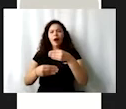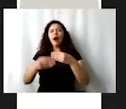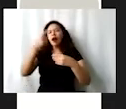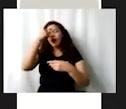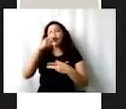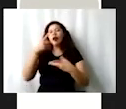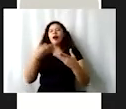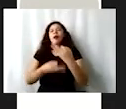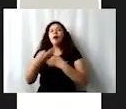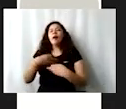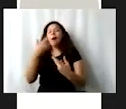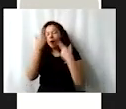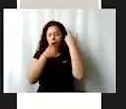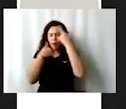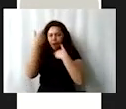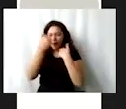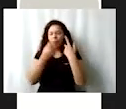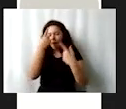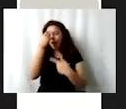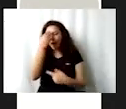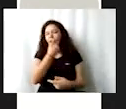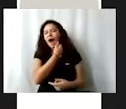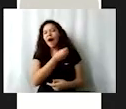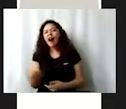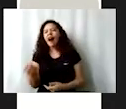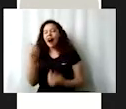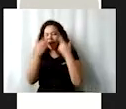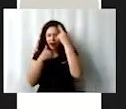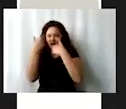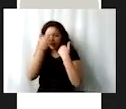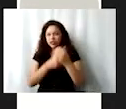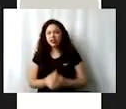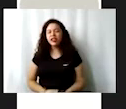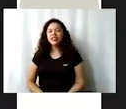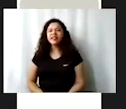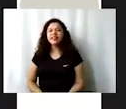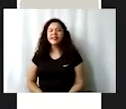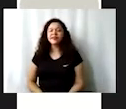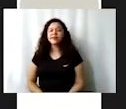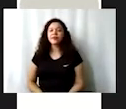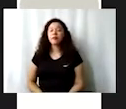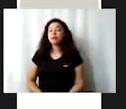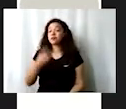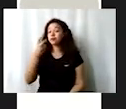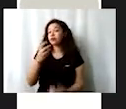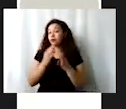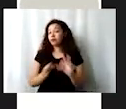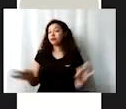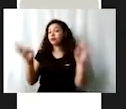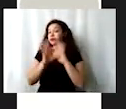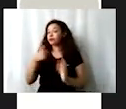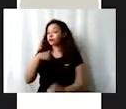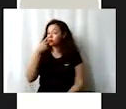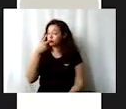con esta gestión también de talentos. Bien, entonces, es importante también decirles que